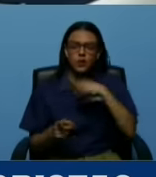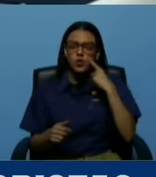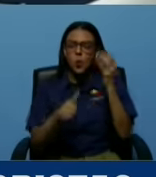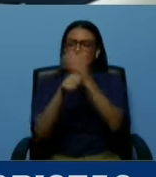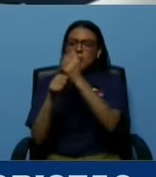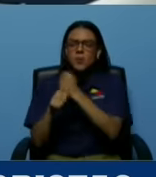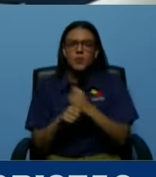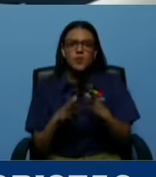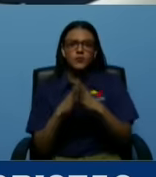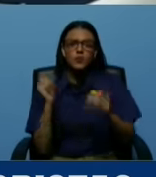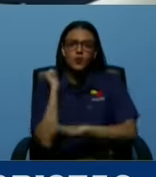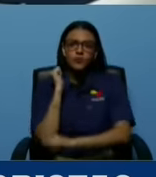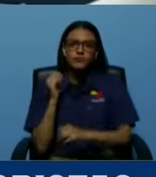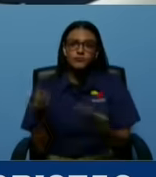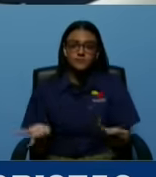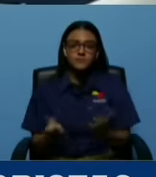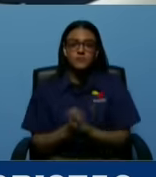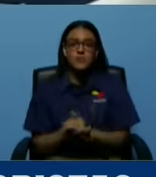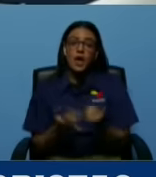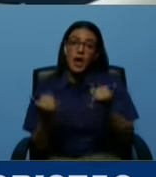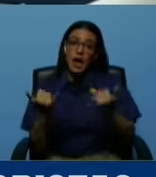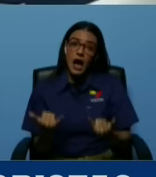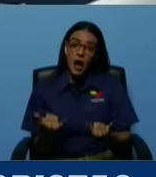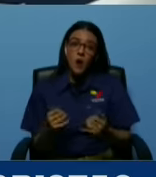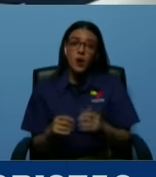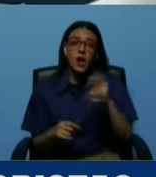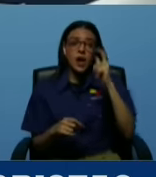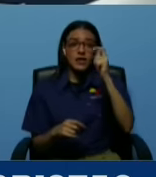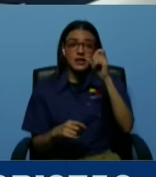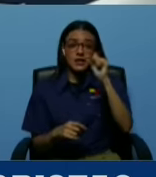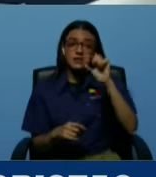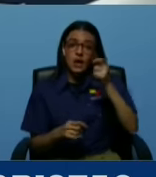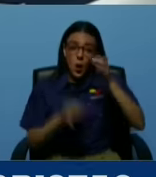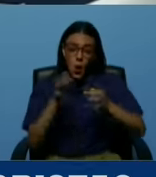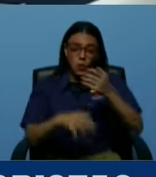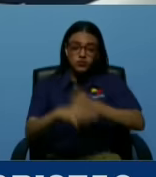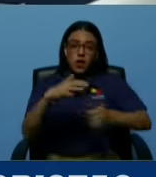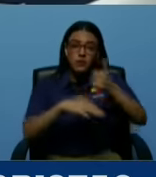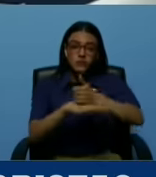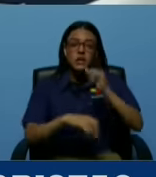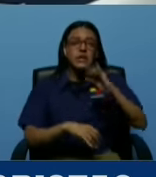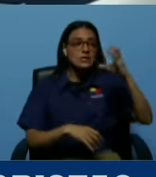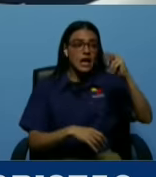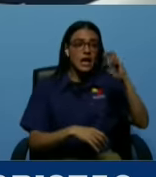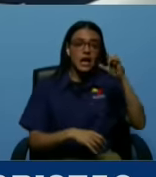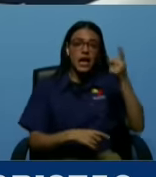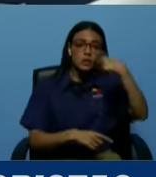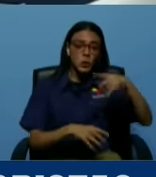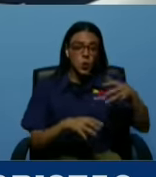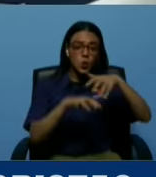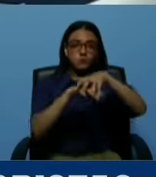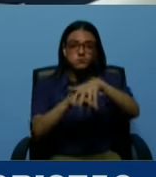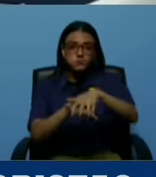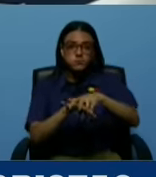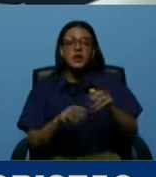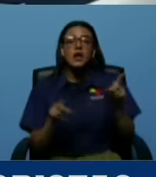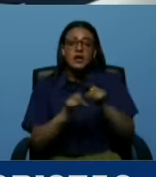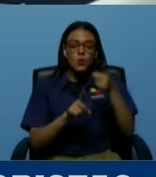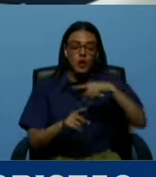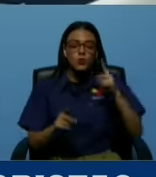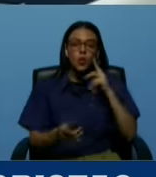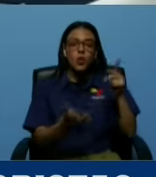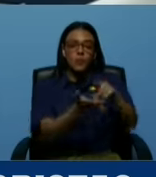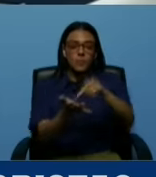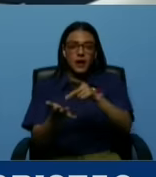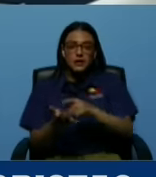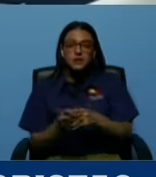descubiertos y ahora el TCJ a través de la sala electoral y está este Ministerio Público participando a través